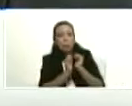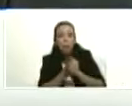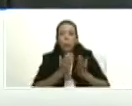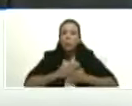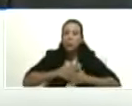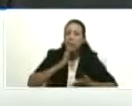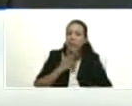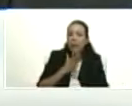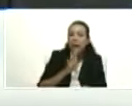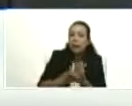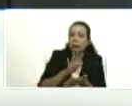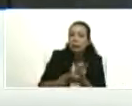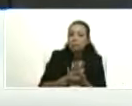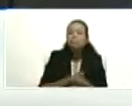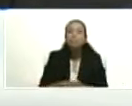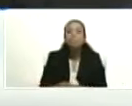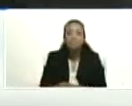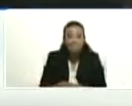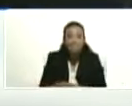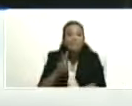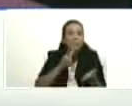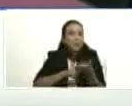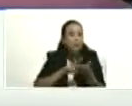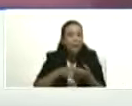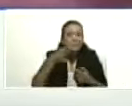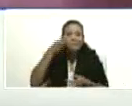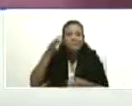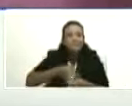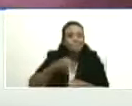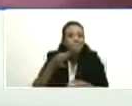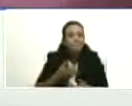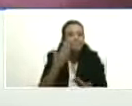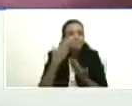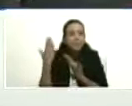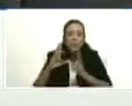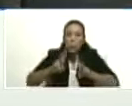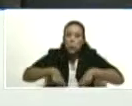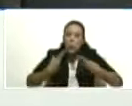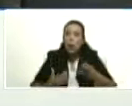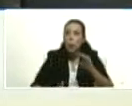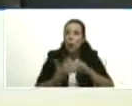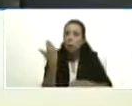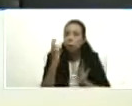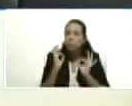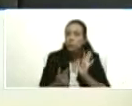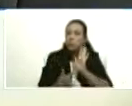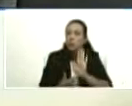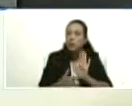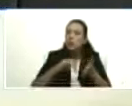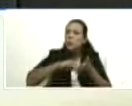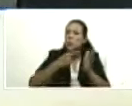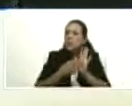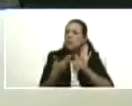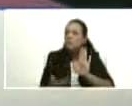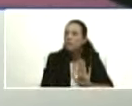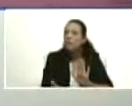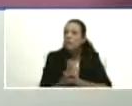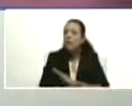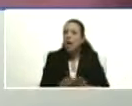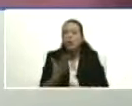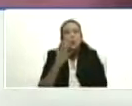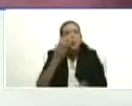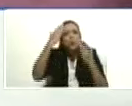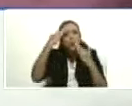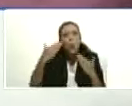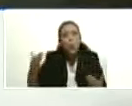de tranquilidad, verdaderamente innovador el concepto. Bueno, yo quisiera enviarle